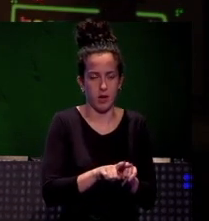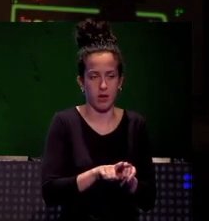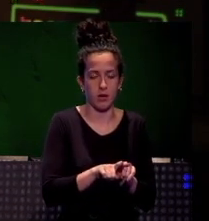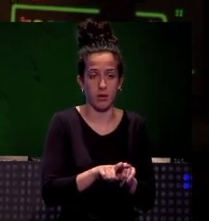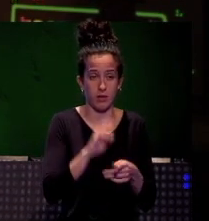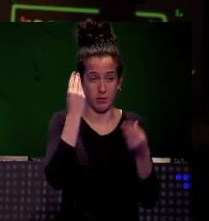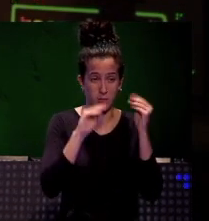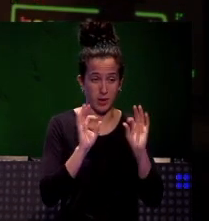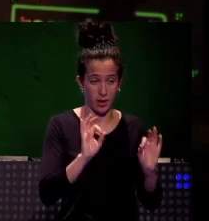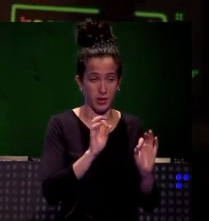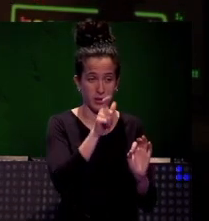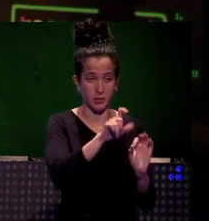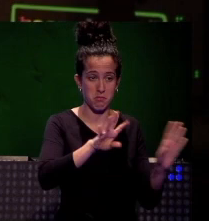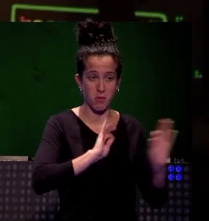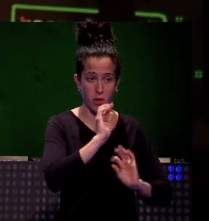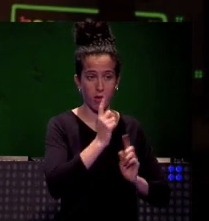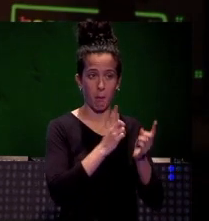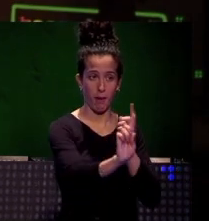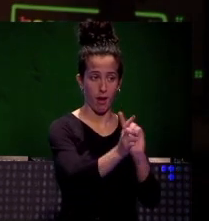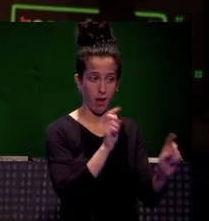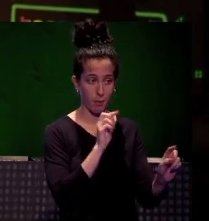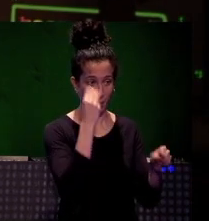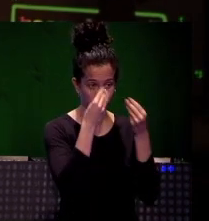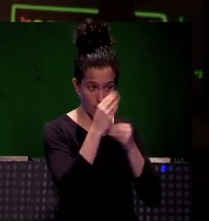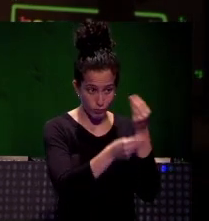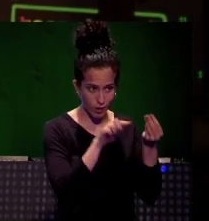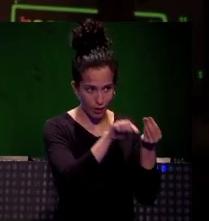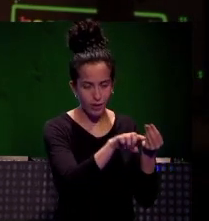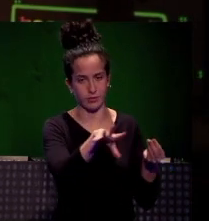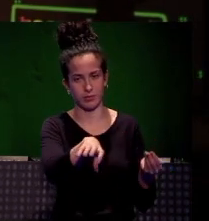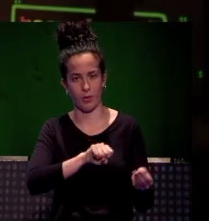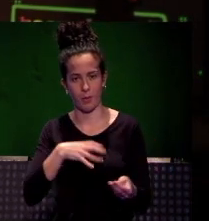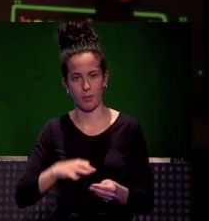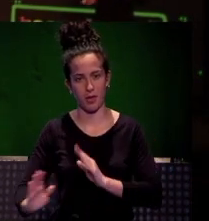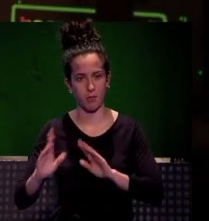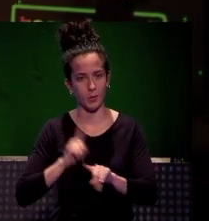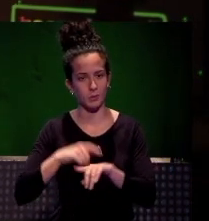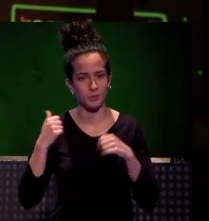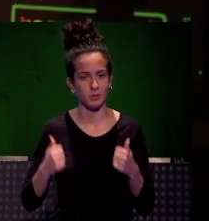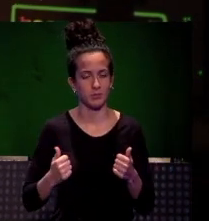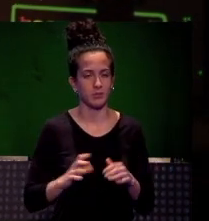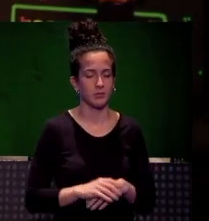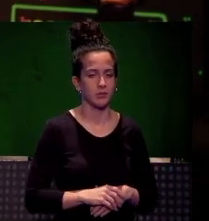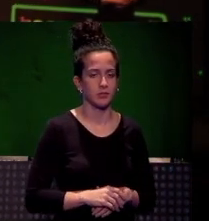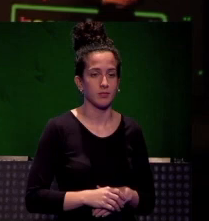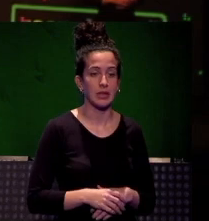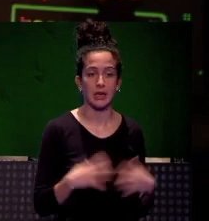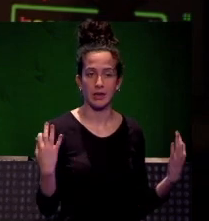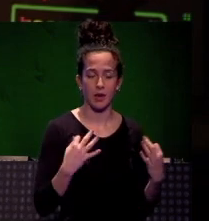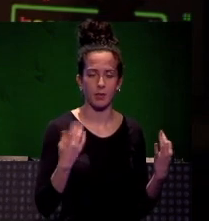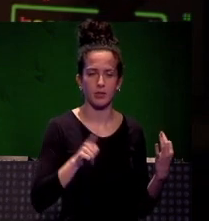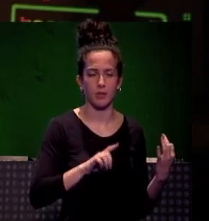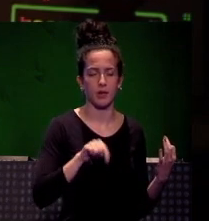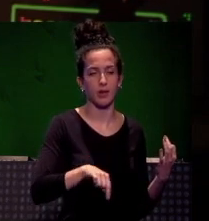las modelos que ha ocurrido que y en españa también ha pasado que por